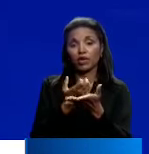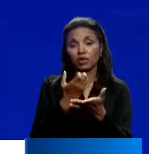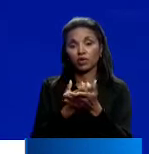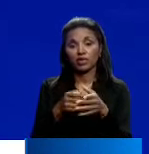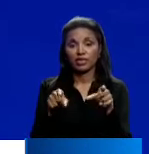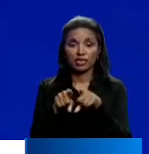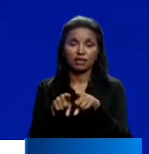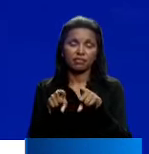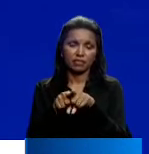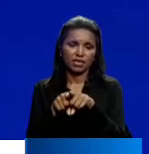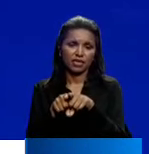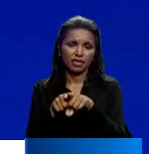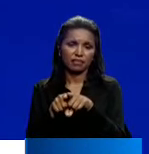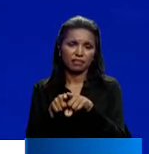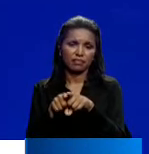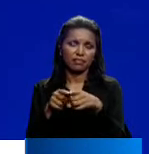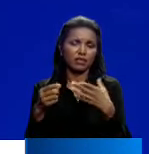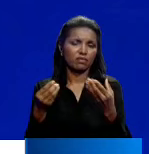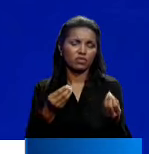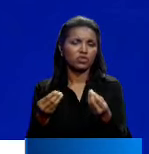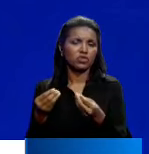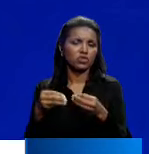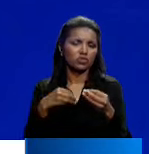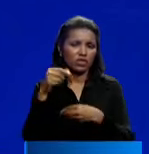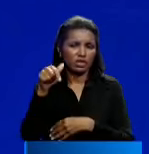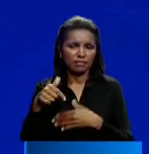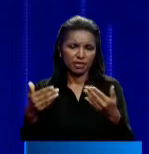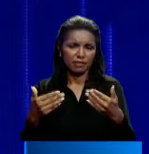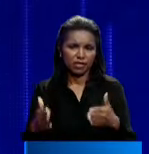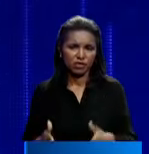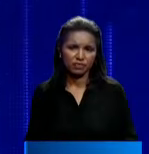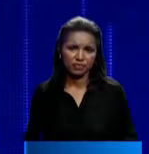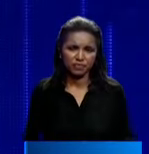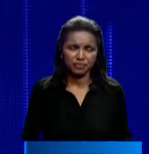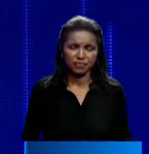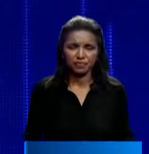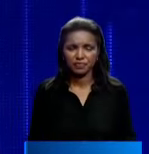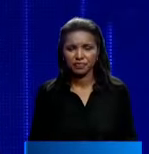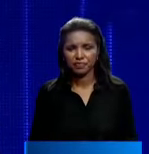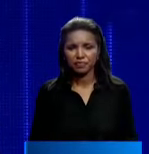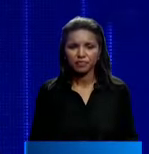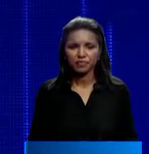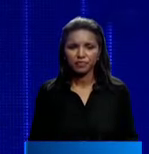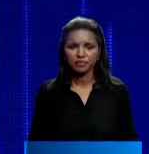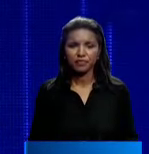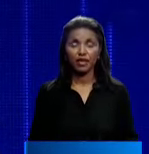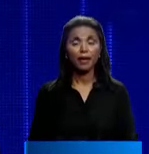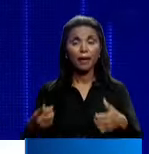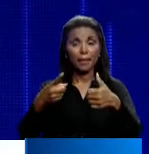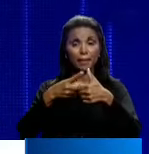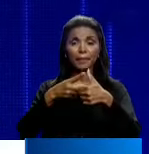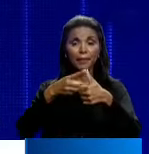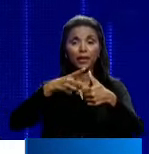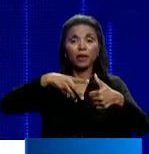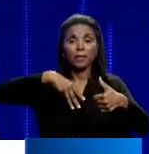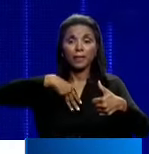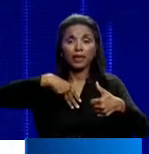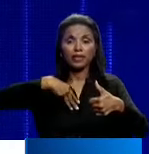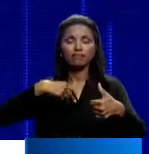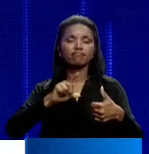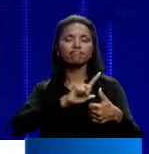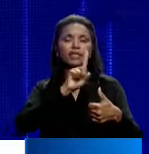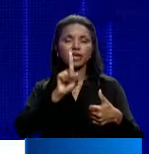y los abusos a los que han sometido al pueblo panameño. Hay dos solicitudes de réplica. El botón lo presionó primero el candidato Martín